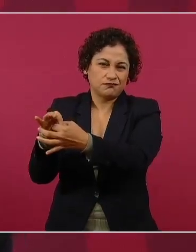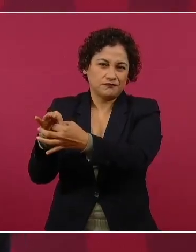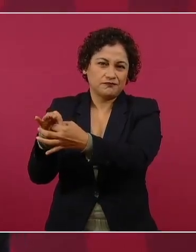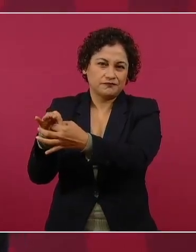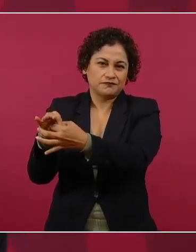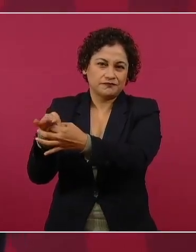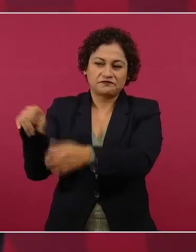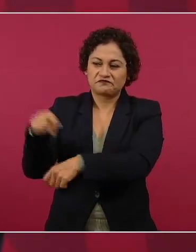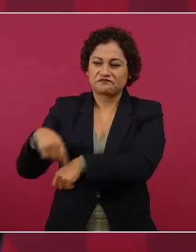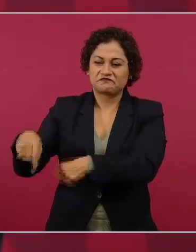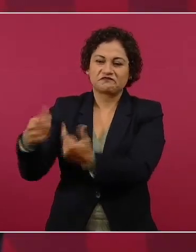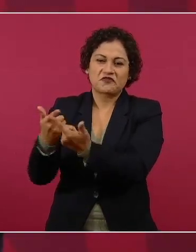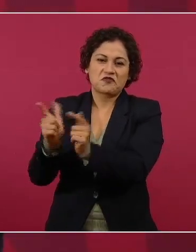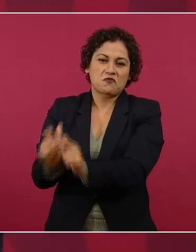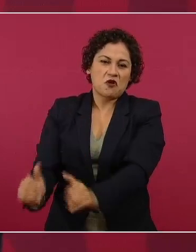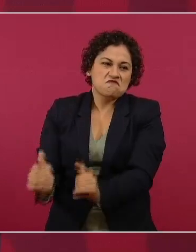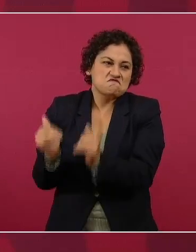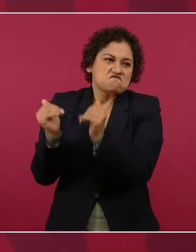la oligarquía,